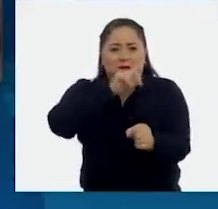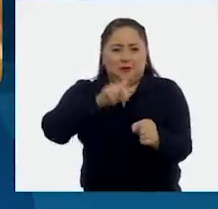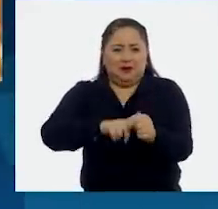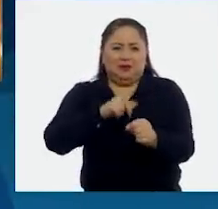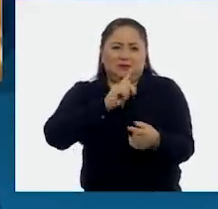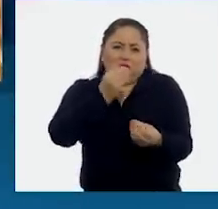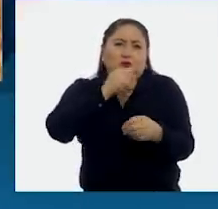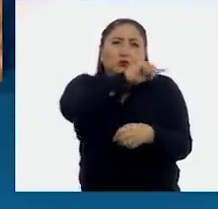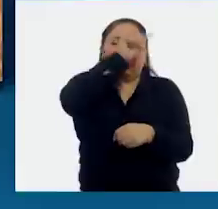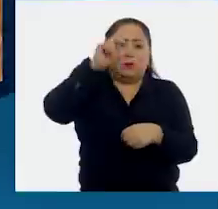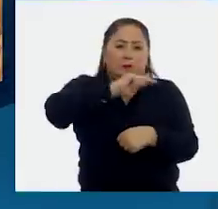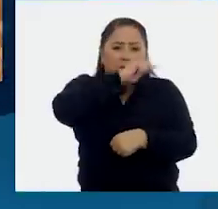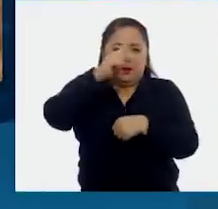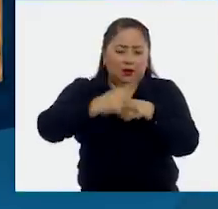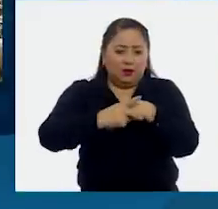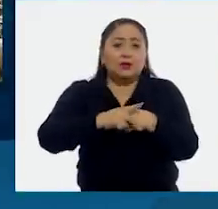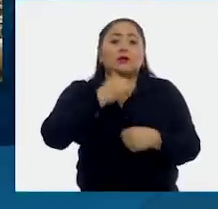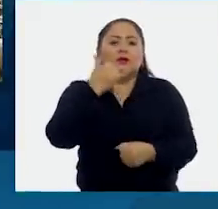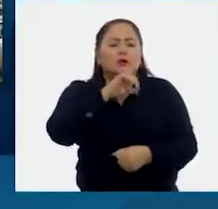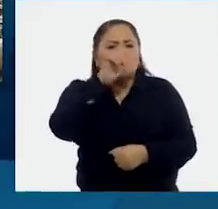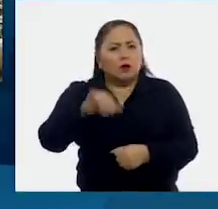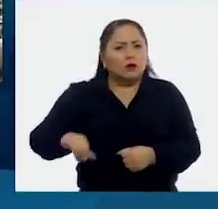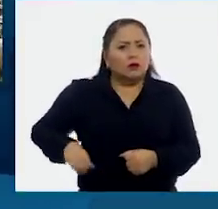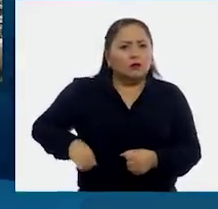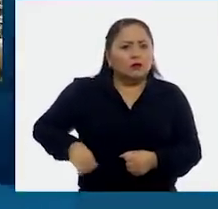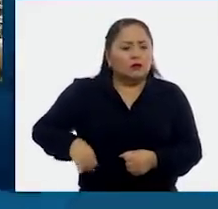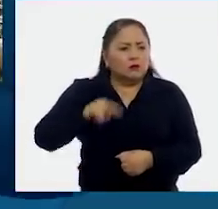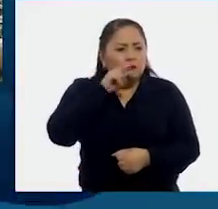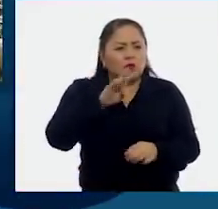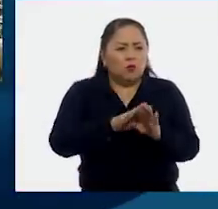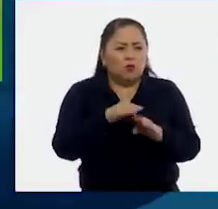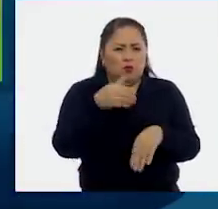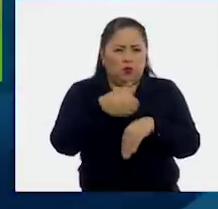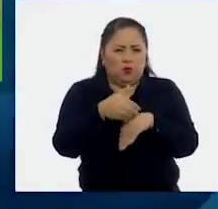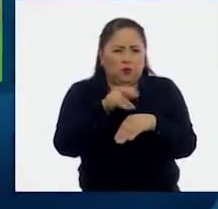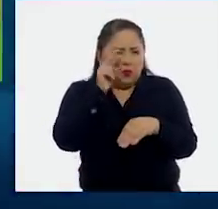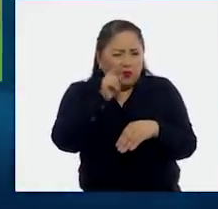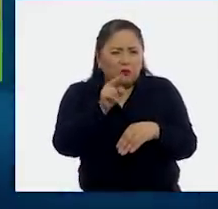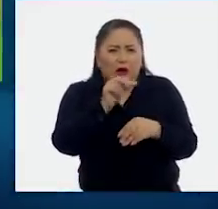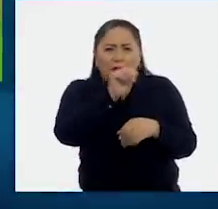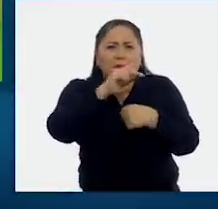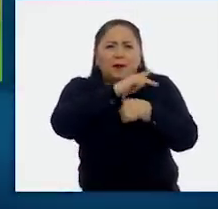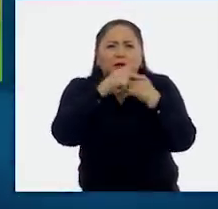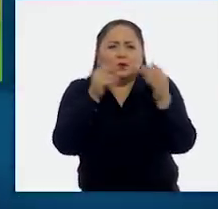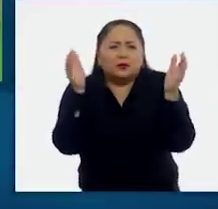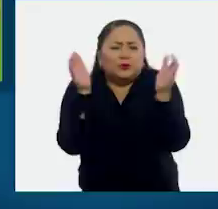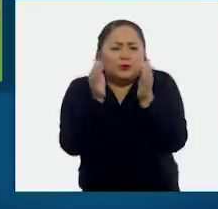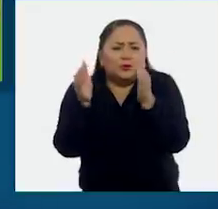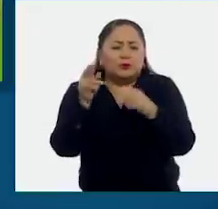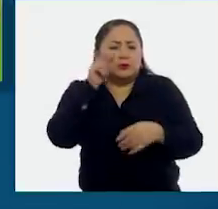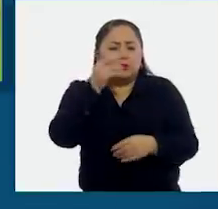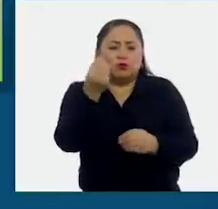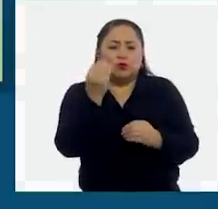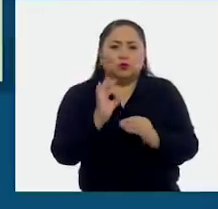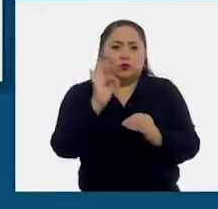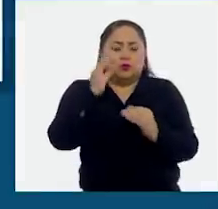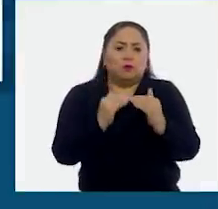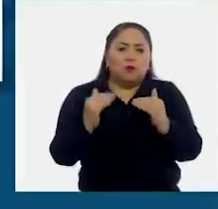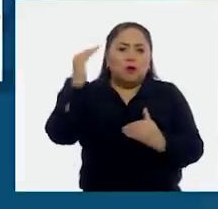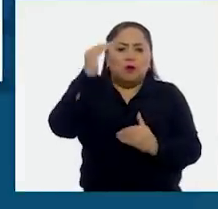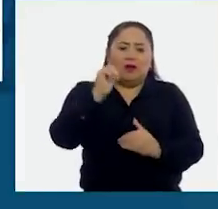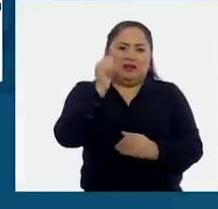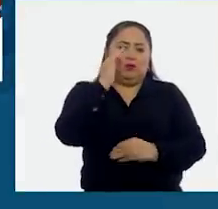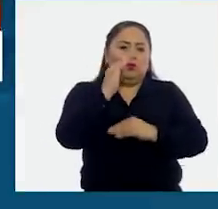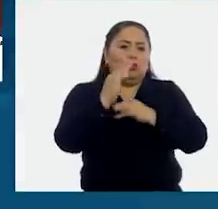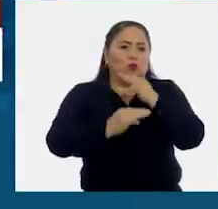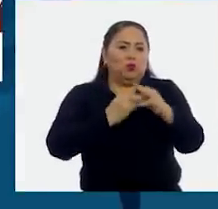de varios países, y emergió un interesante patrón. Un número muy pequeño de países contiene un alto porcentaje de las especies del